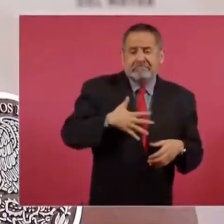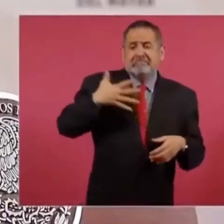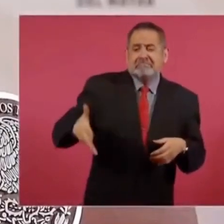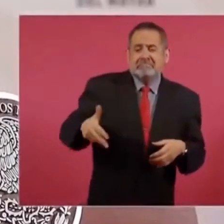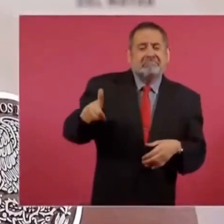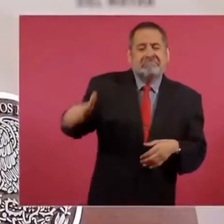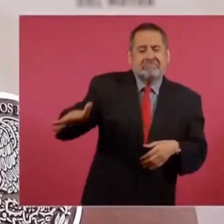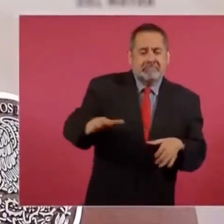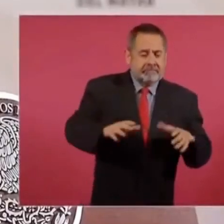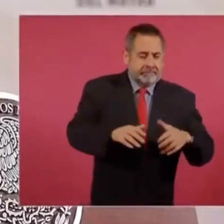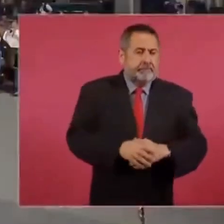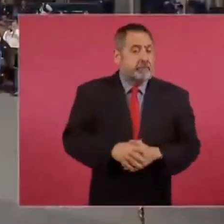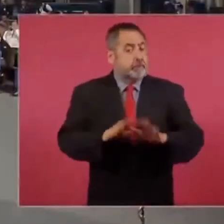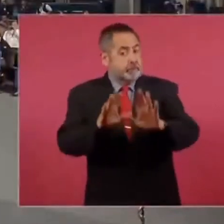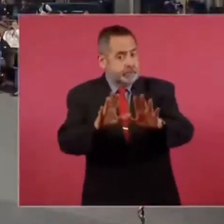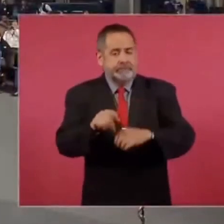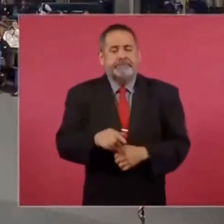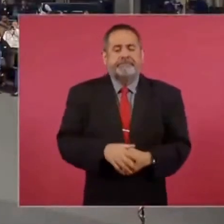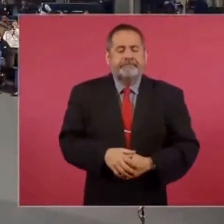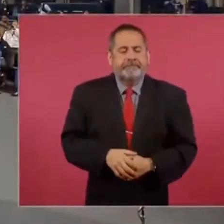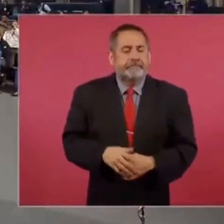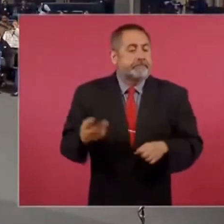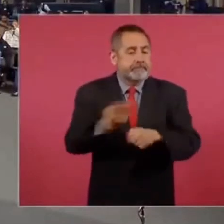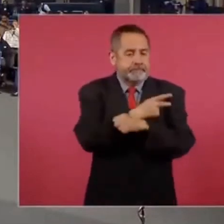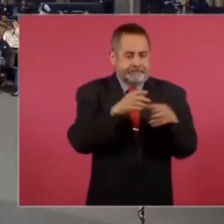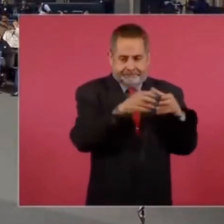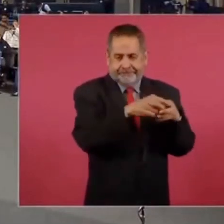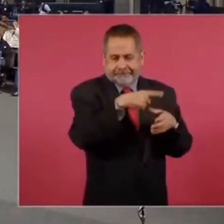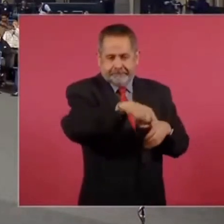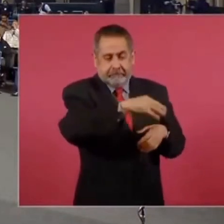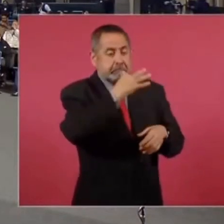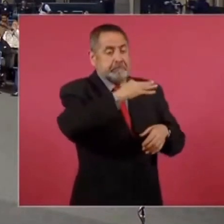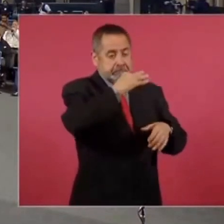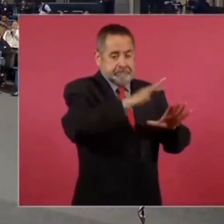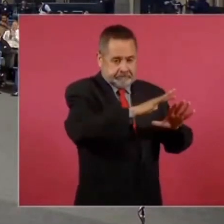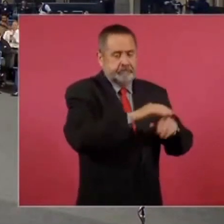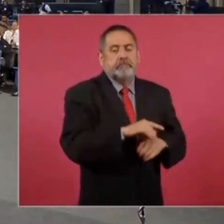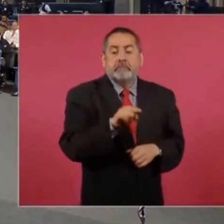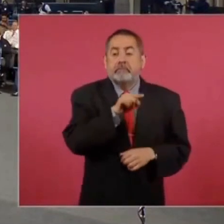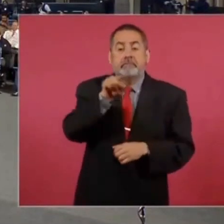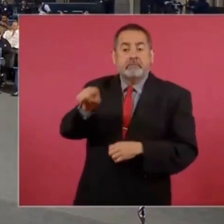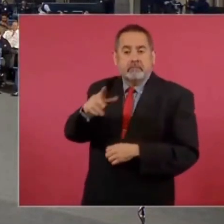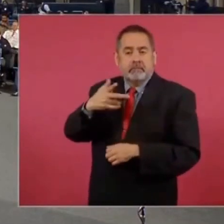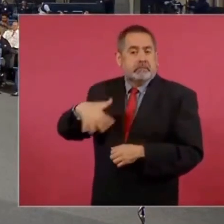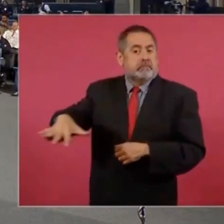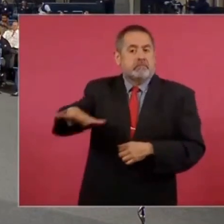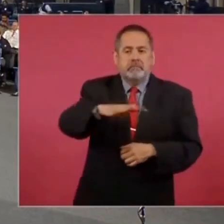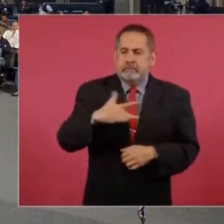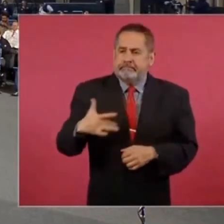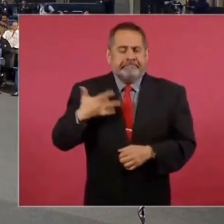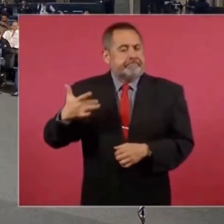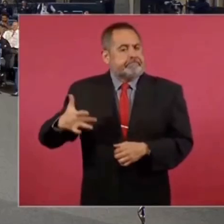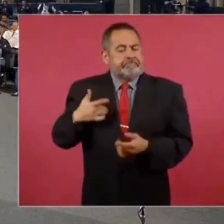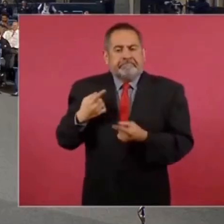La gente del pueblo, por el contrario, pensaba y sentía de otra manera.